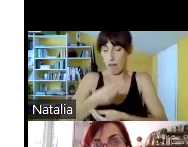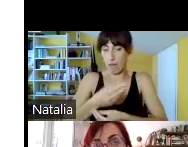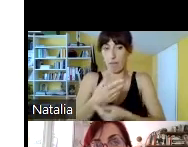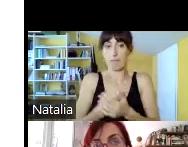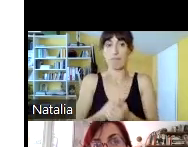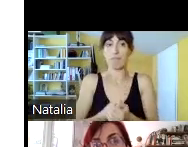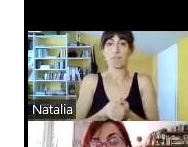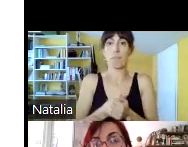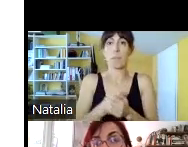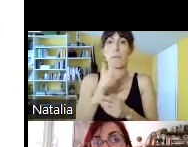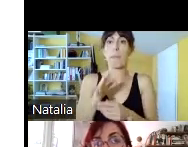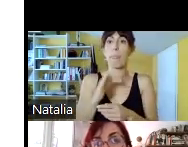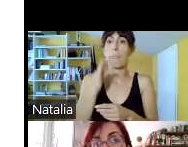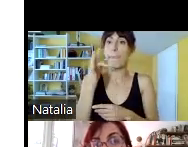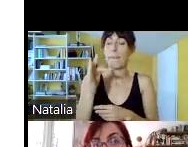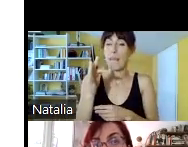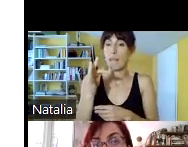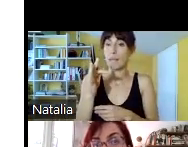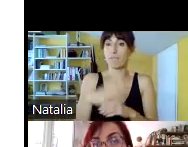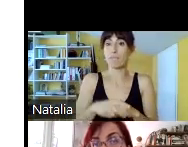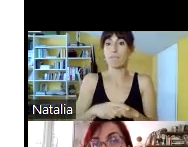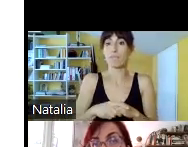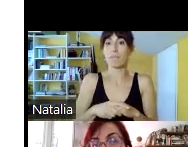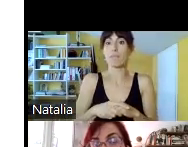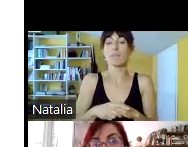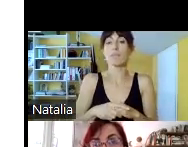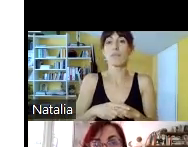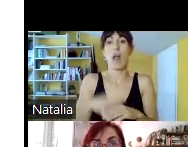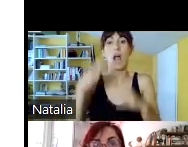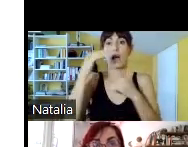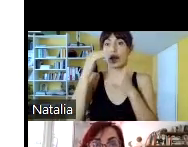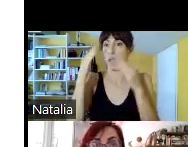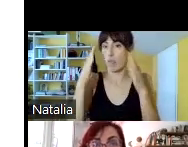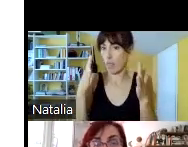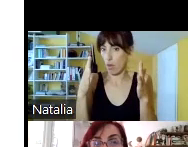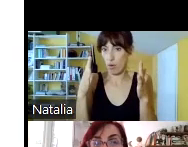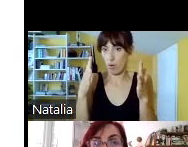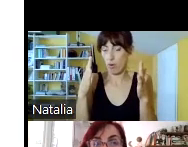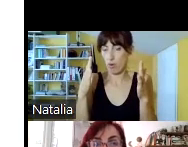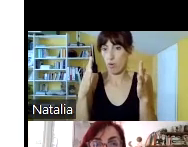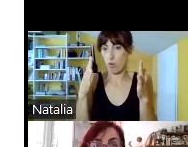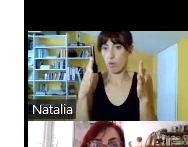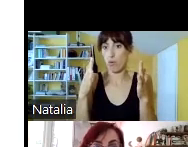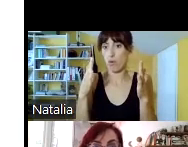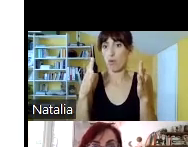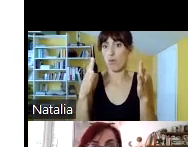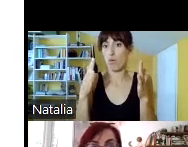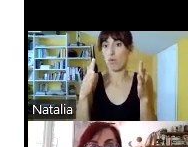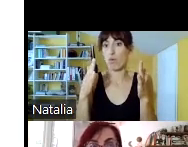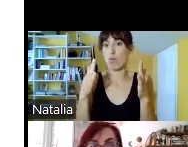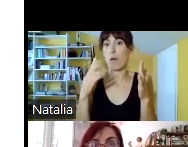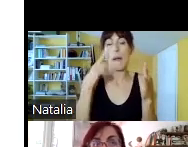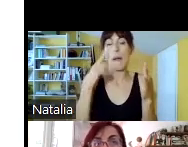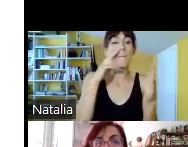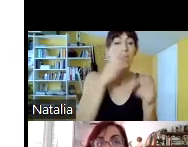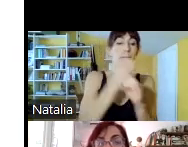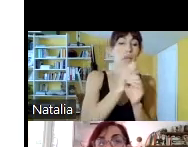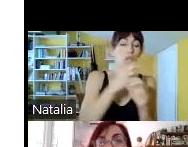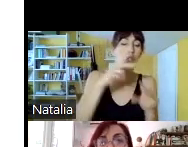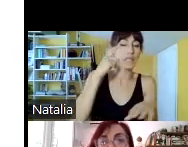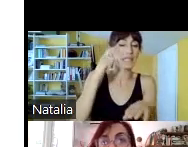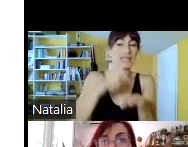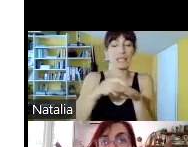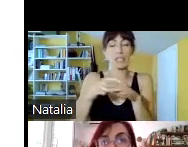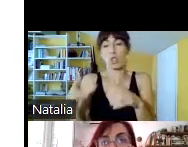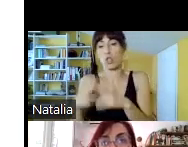además la atención es polivalente e integral, es decir, que se da una atención biopsicosocial, donde